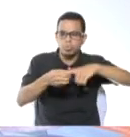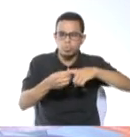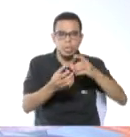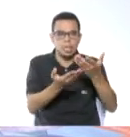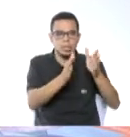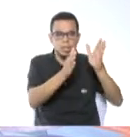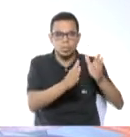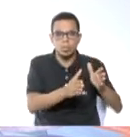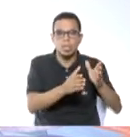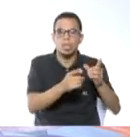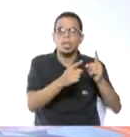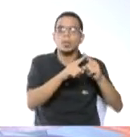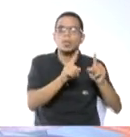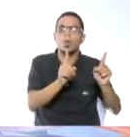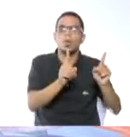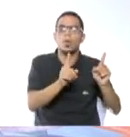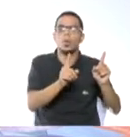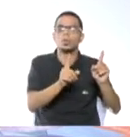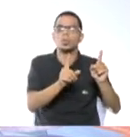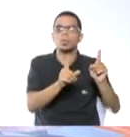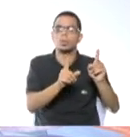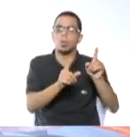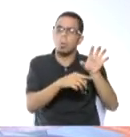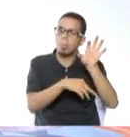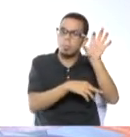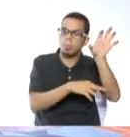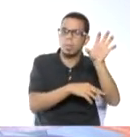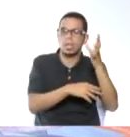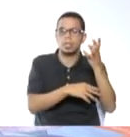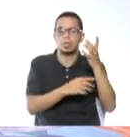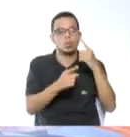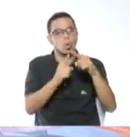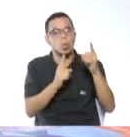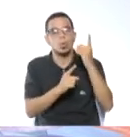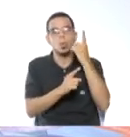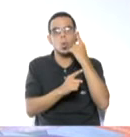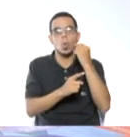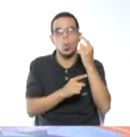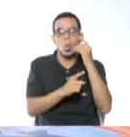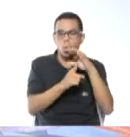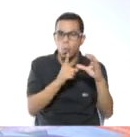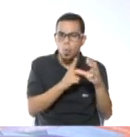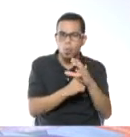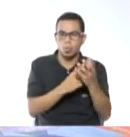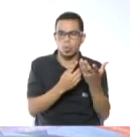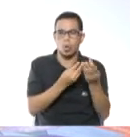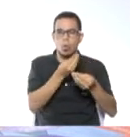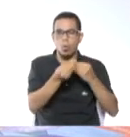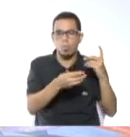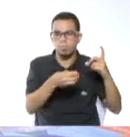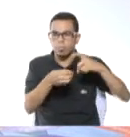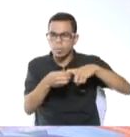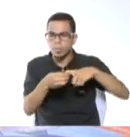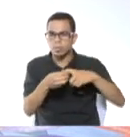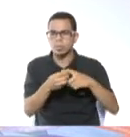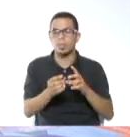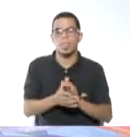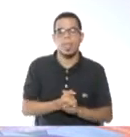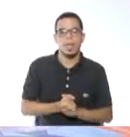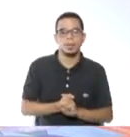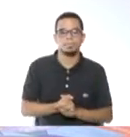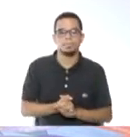otra nacionalidad en ese proceso educativo en educación media. También vamos a hablar de los grupos de creación,